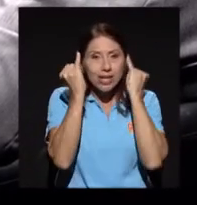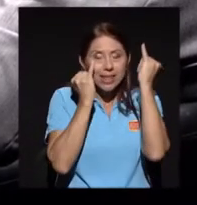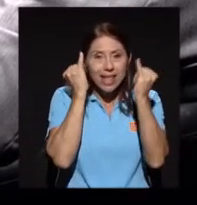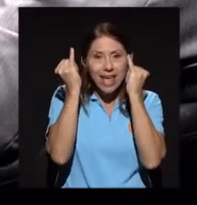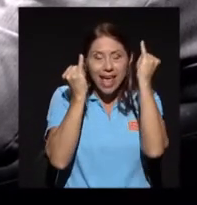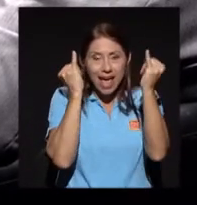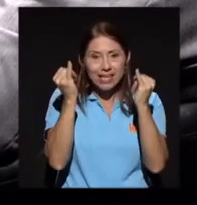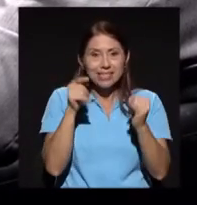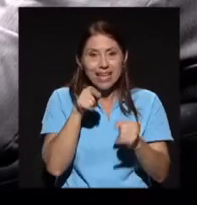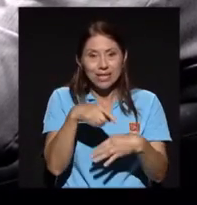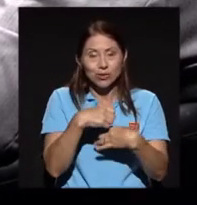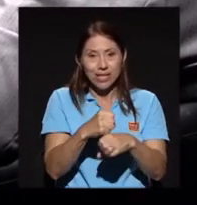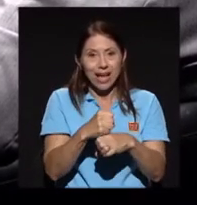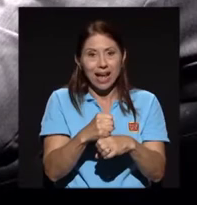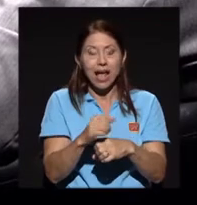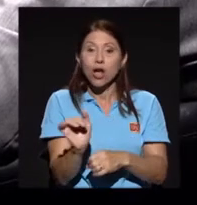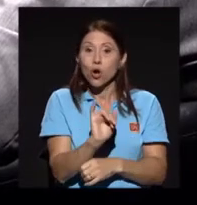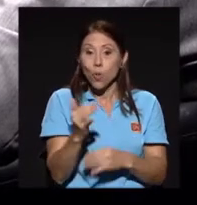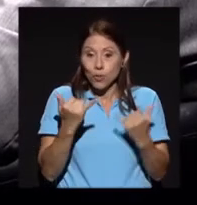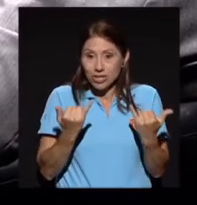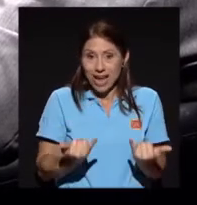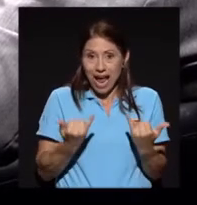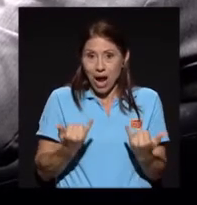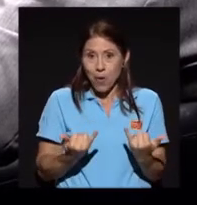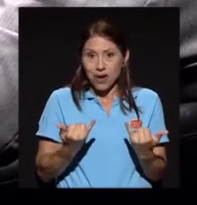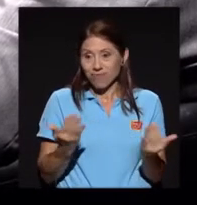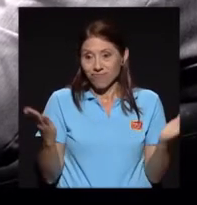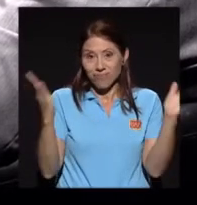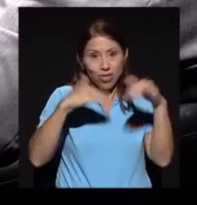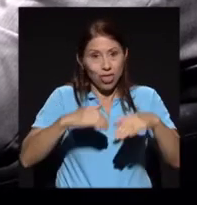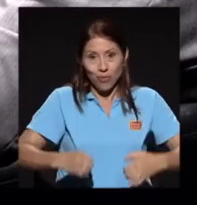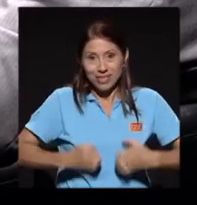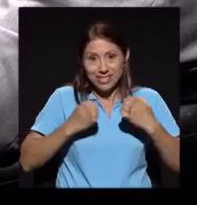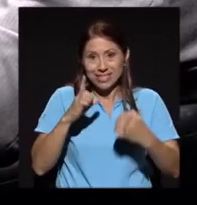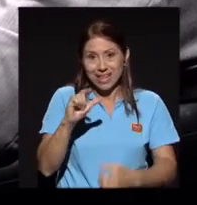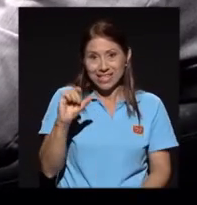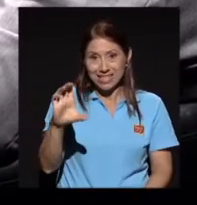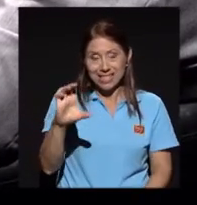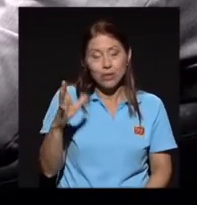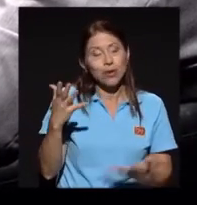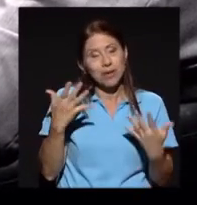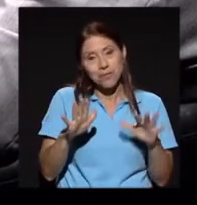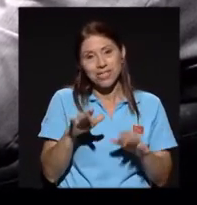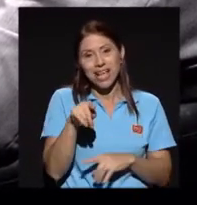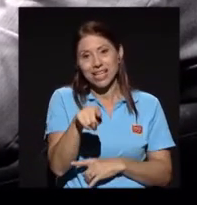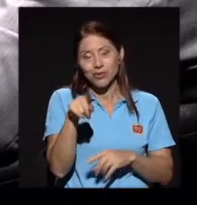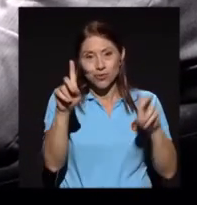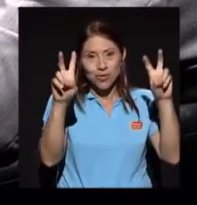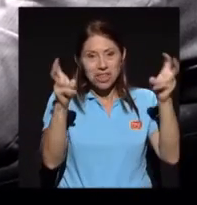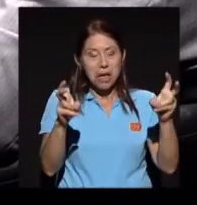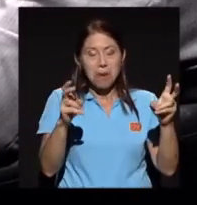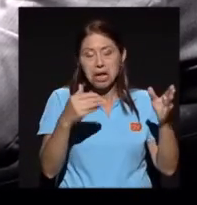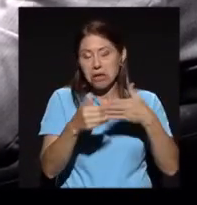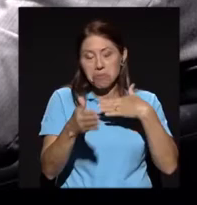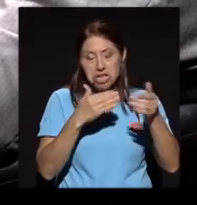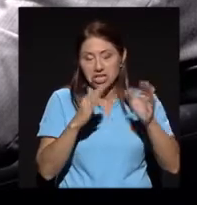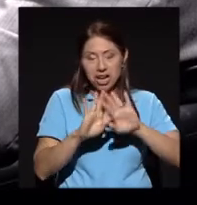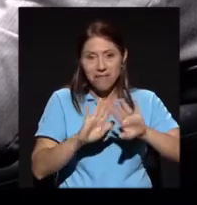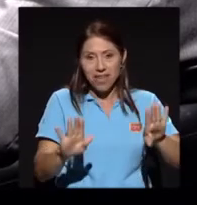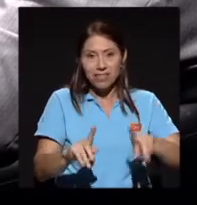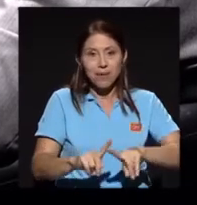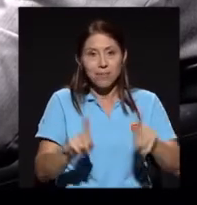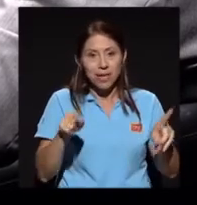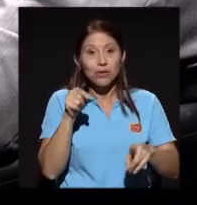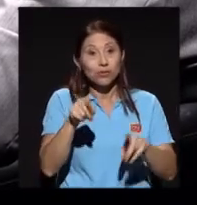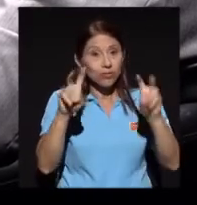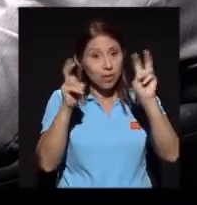de que eso se haga. Como ya ahora la licenciatura no existe, pues ya es un tema irrelevante, pero es un